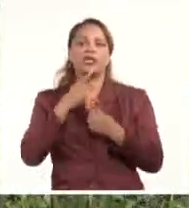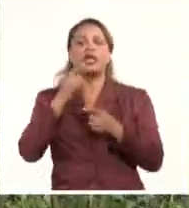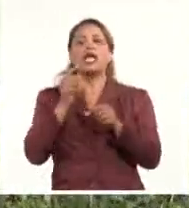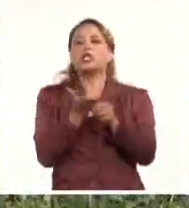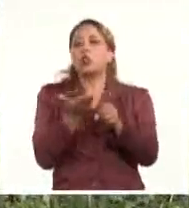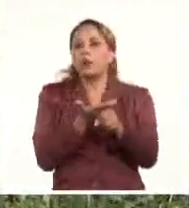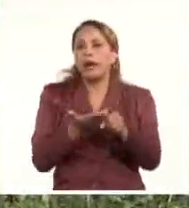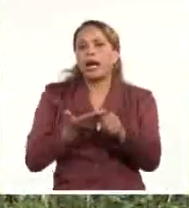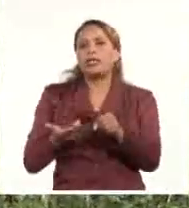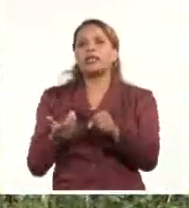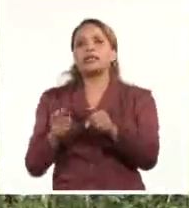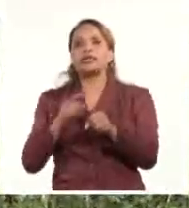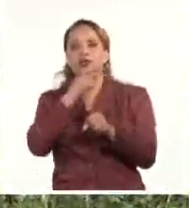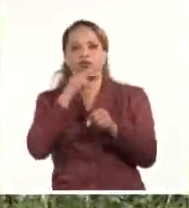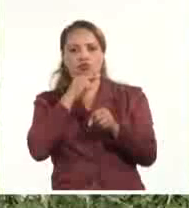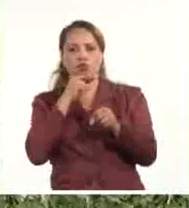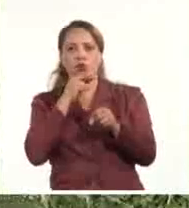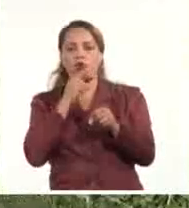en la industria,